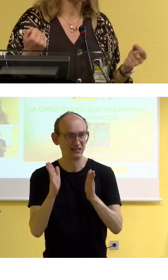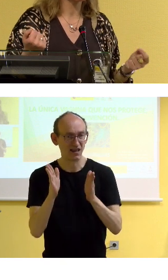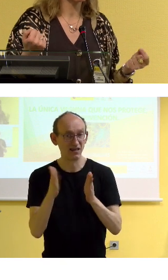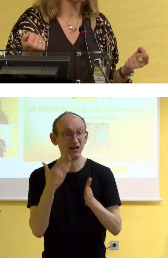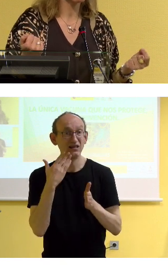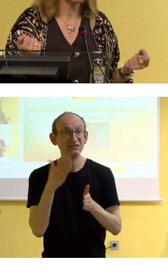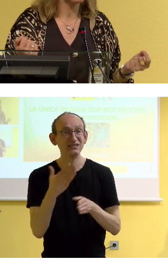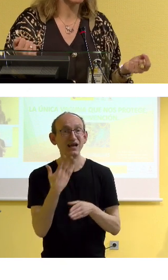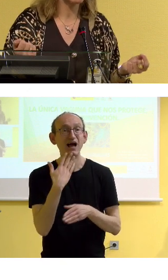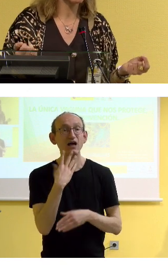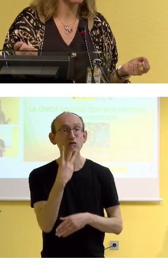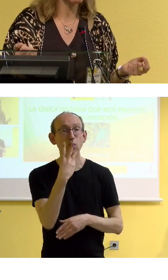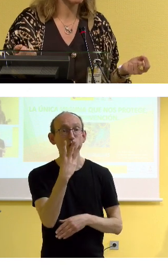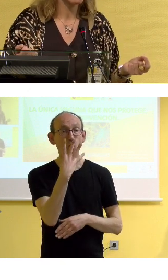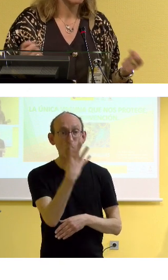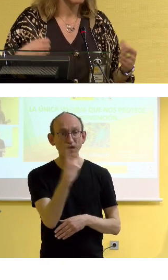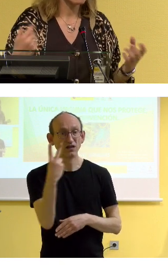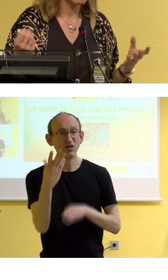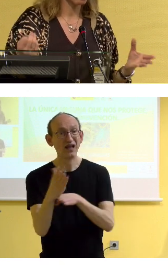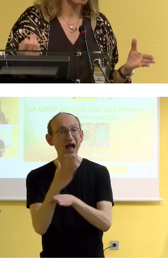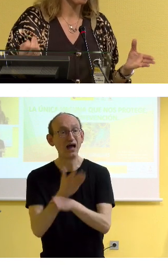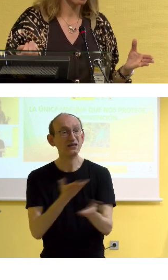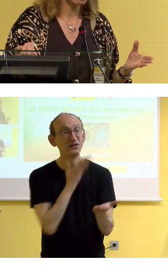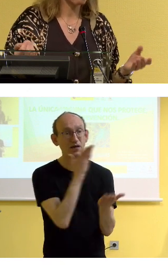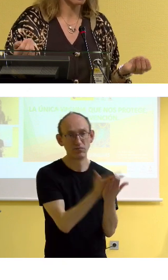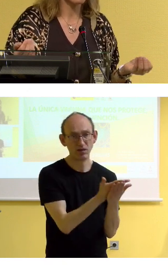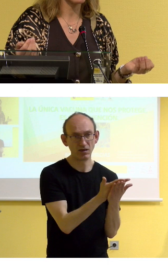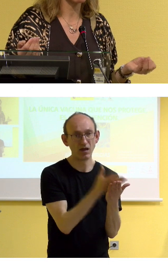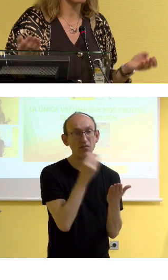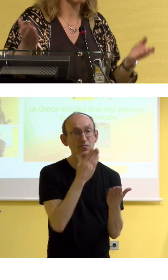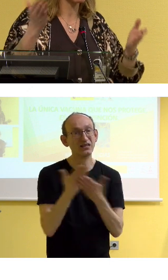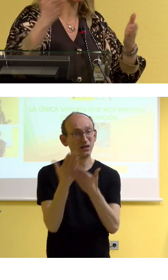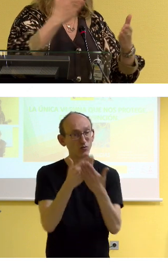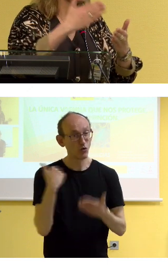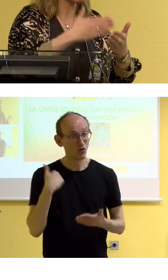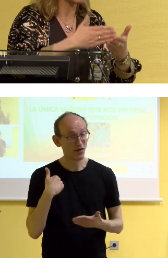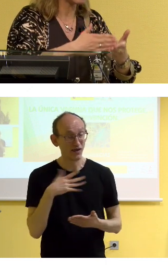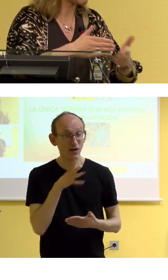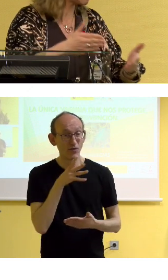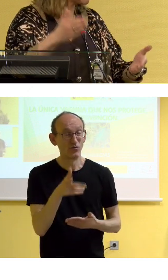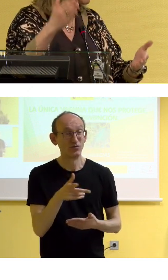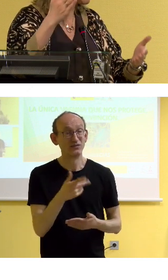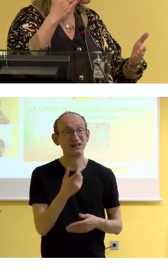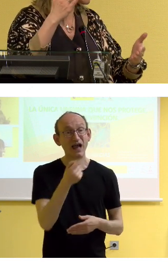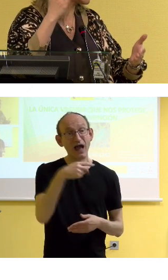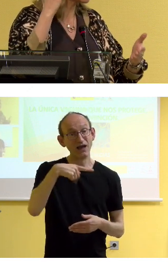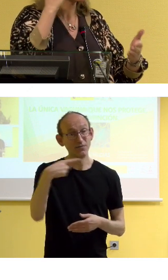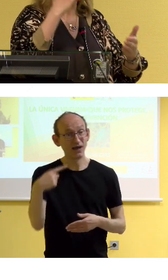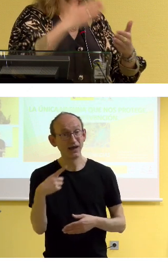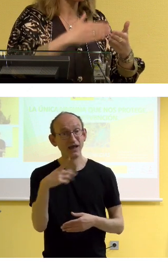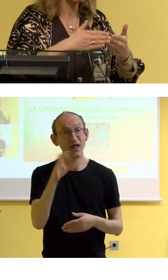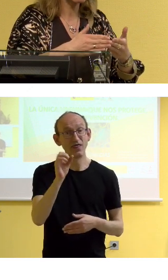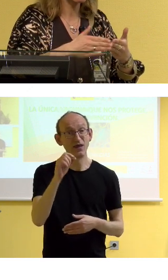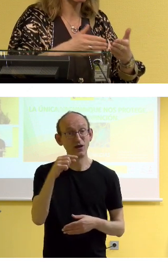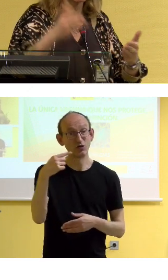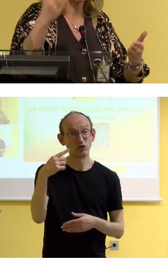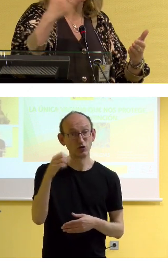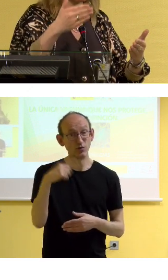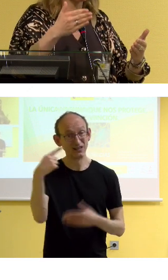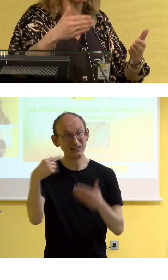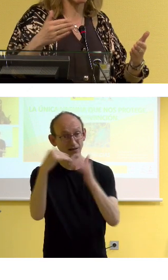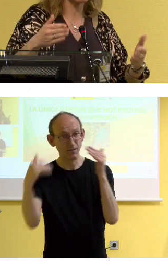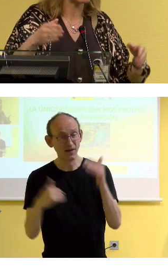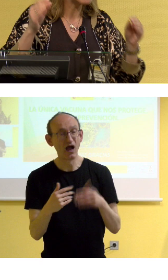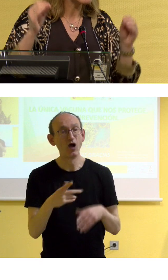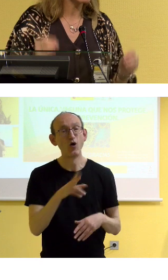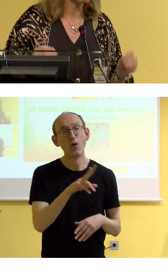solicita antes de los 42 años y está hecho el estudio, porque claro, si ya viene con una antimuleriana por debajo de 0,6 o no hay espermatozoides en